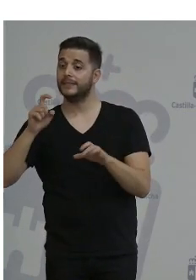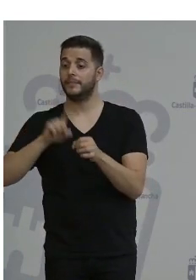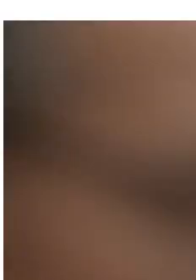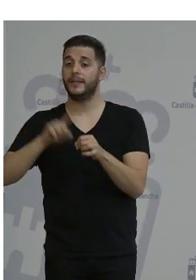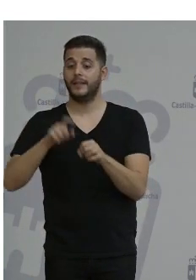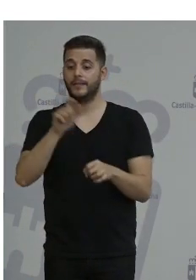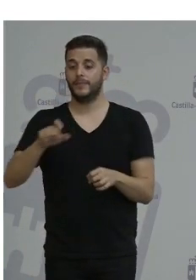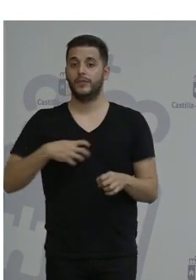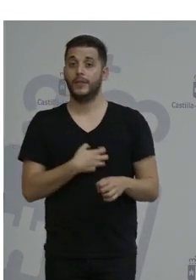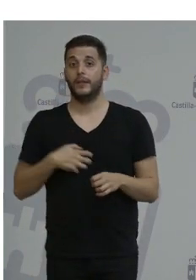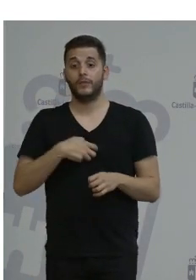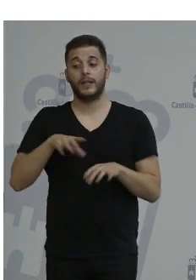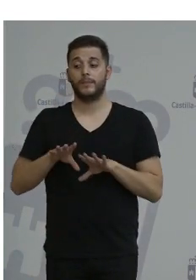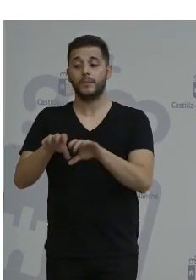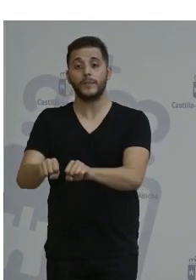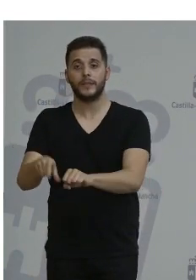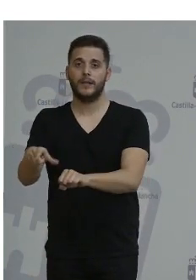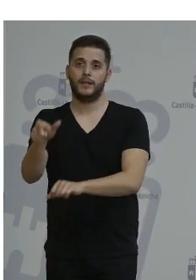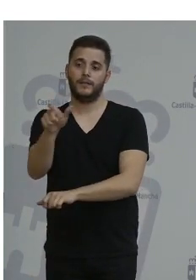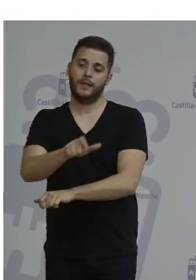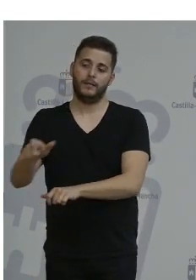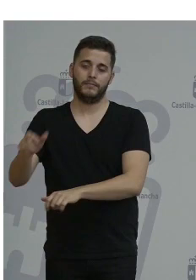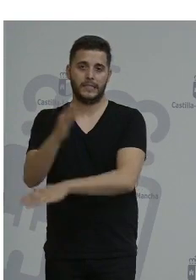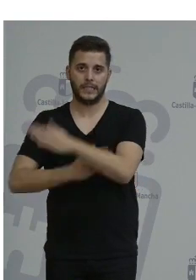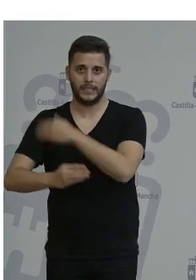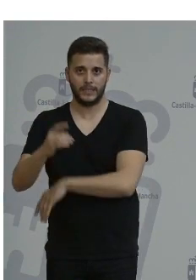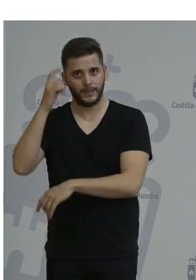dentro del cupo de reserva de discapacidad intelectual.